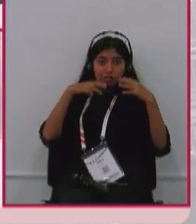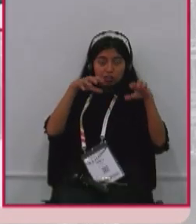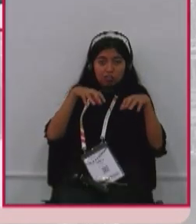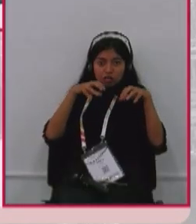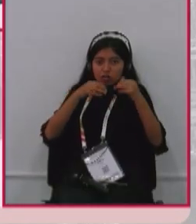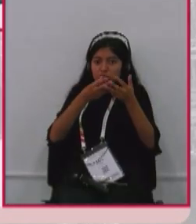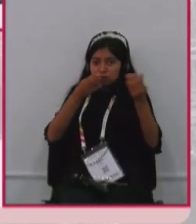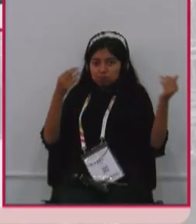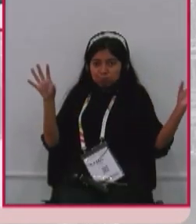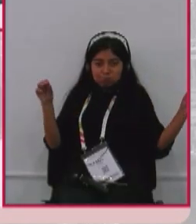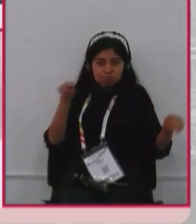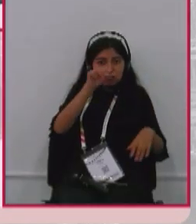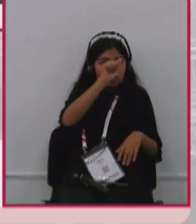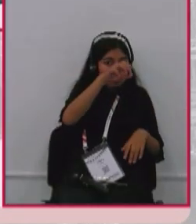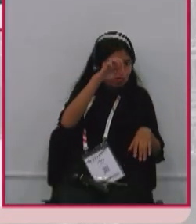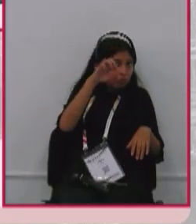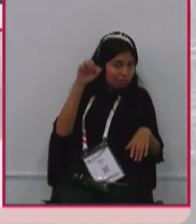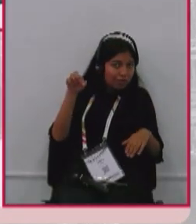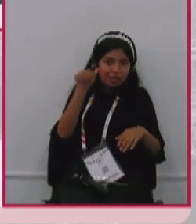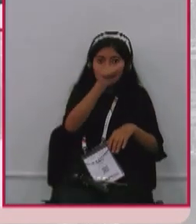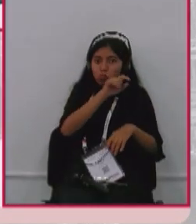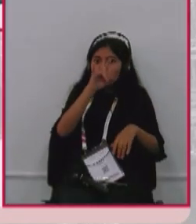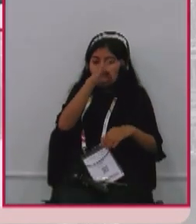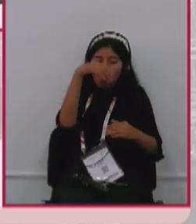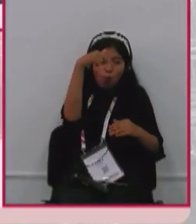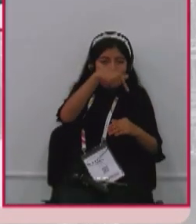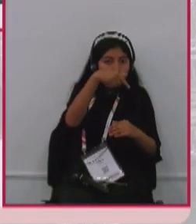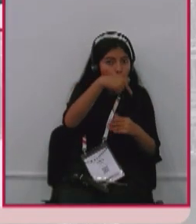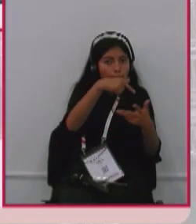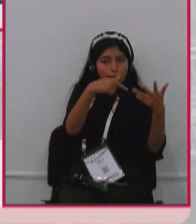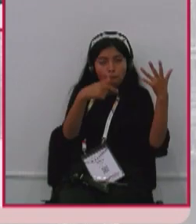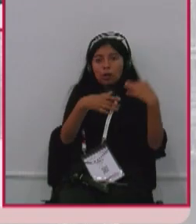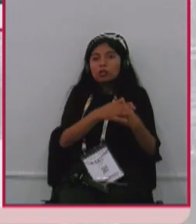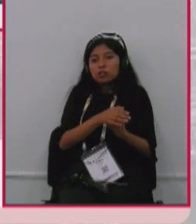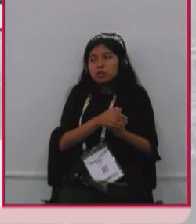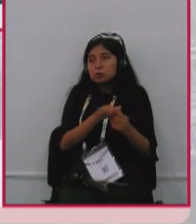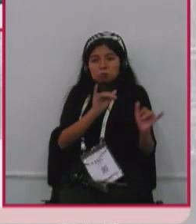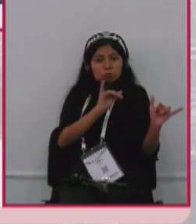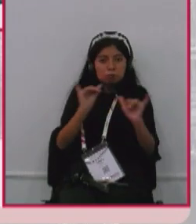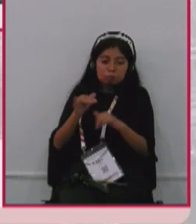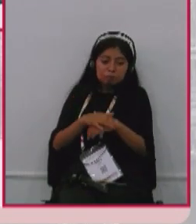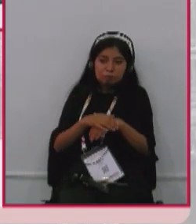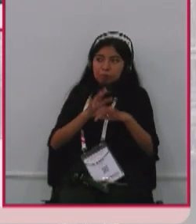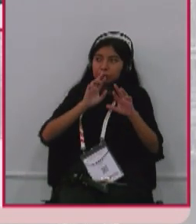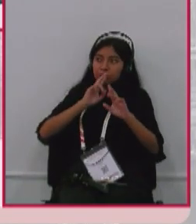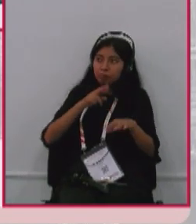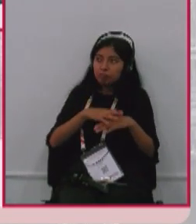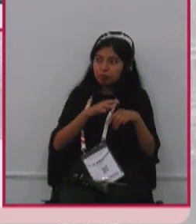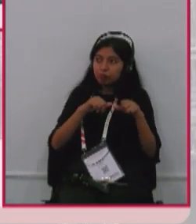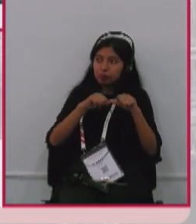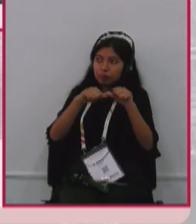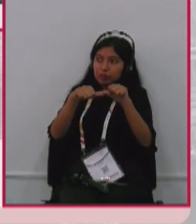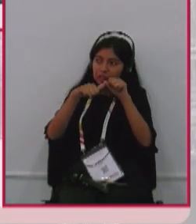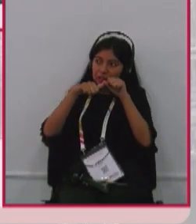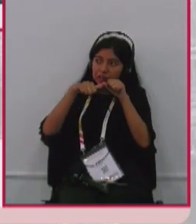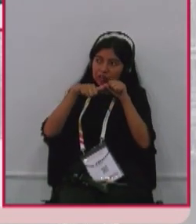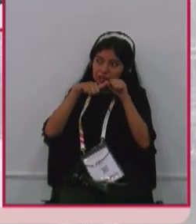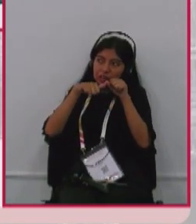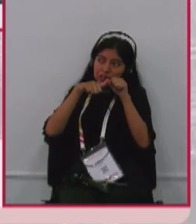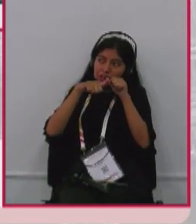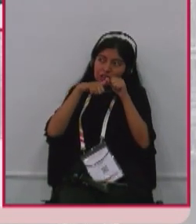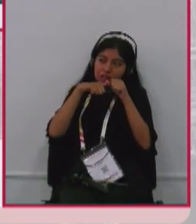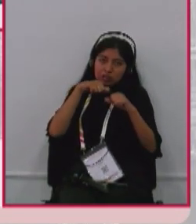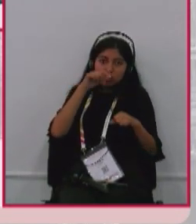otras aplicaciones que ha sido lo mismo y este resultado, si es seguido el procedimiento que nosotros entregamos, es garantizado por